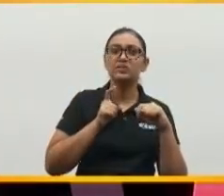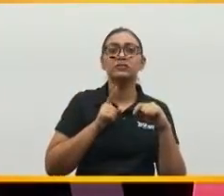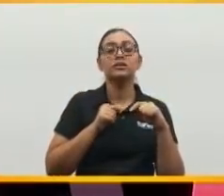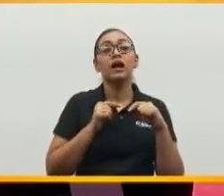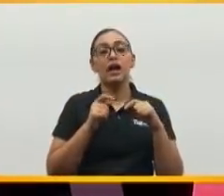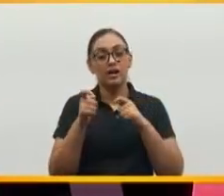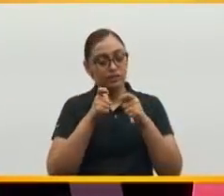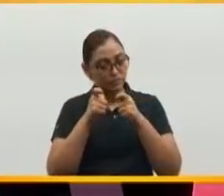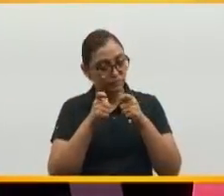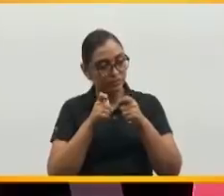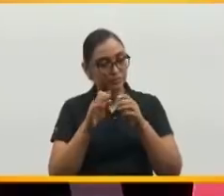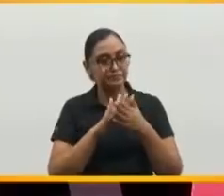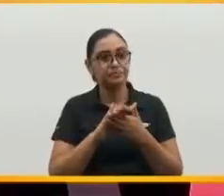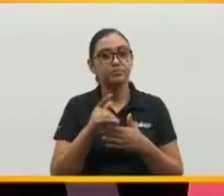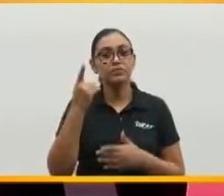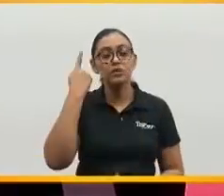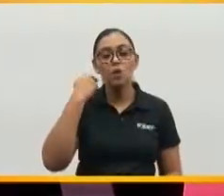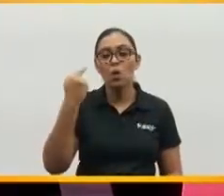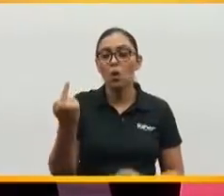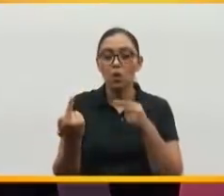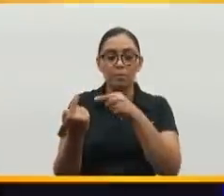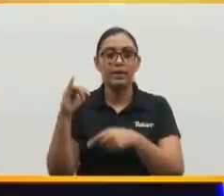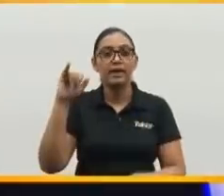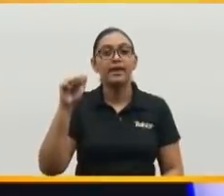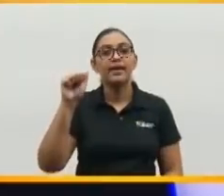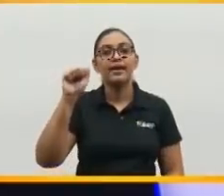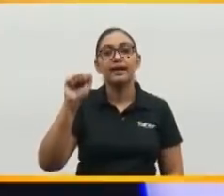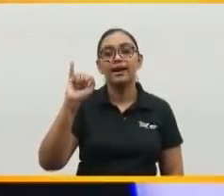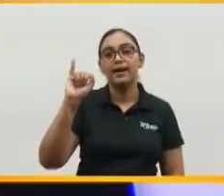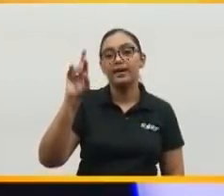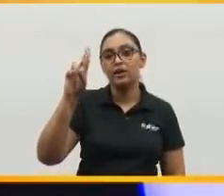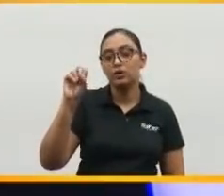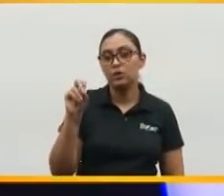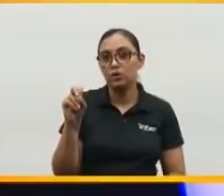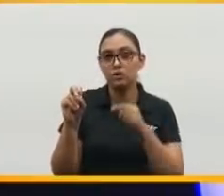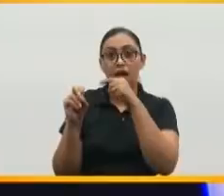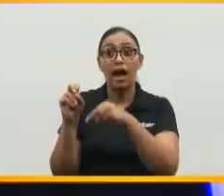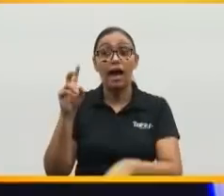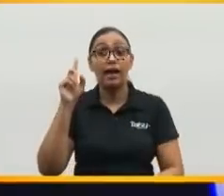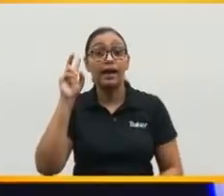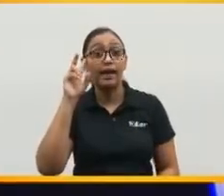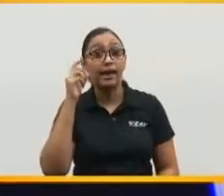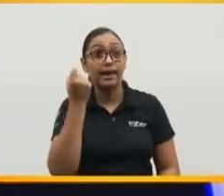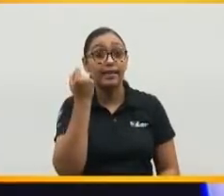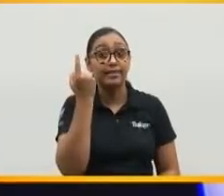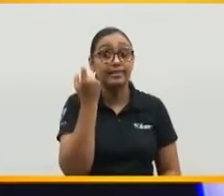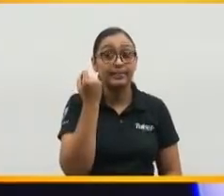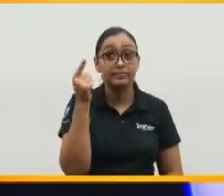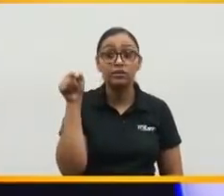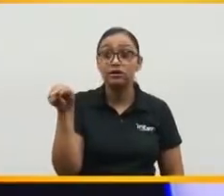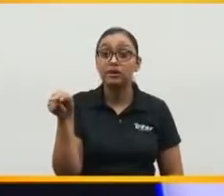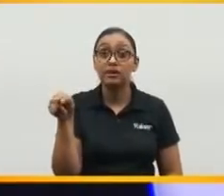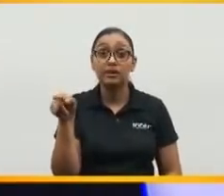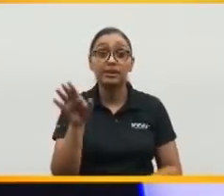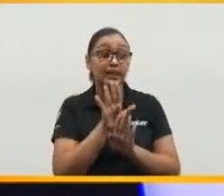Jairo y la mujer, que son dos personajes diferentes, vamos a ver en qué variaron los dos, entendieron que Jesús era la respuesta que ellos